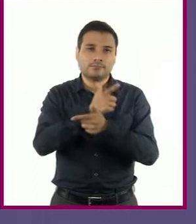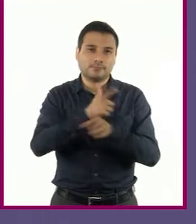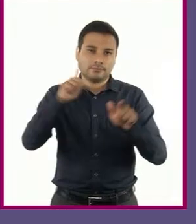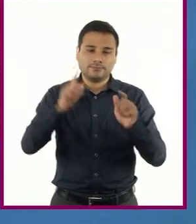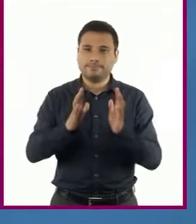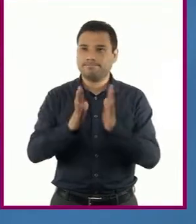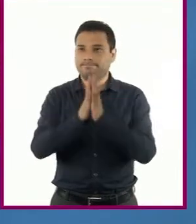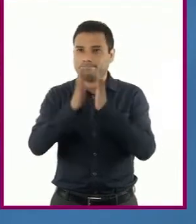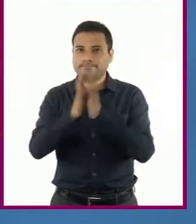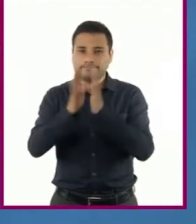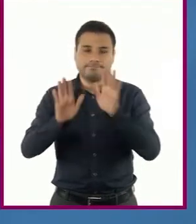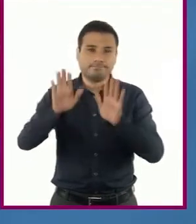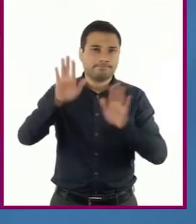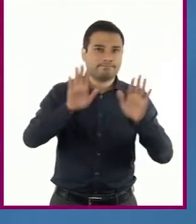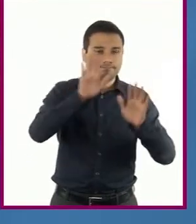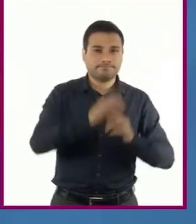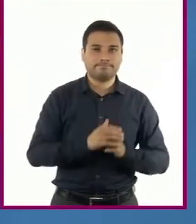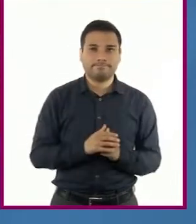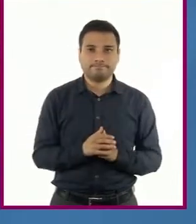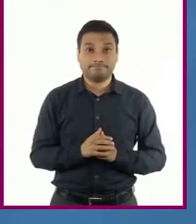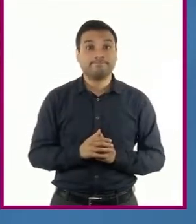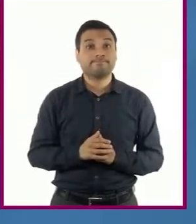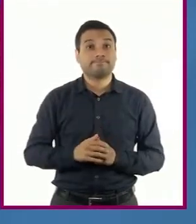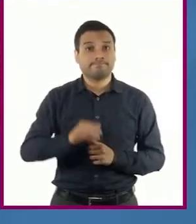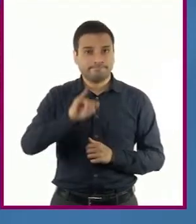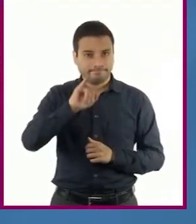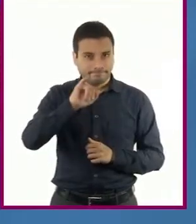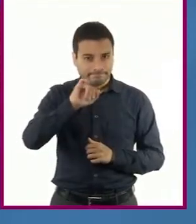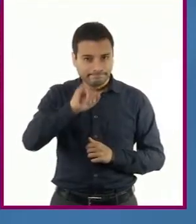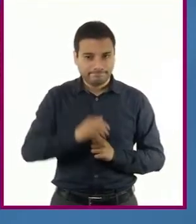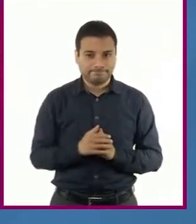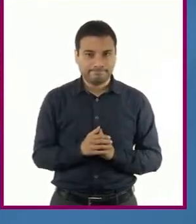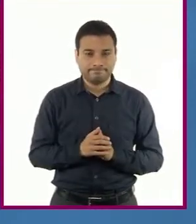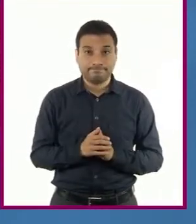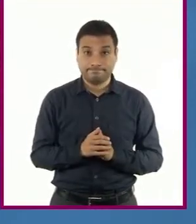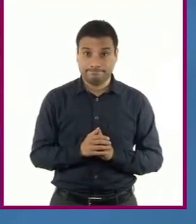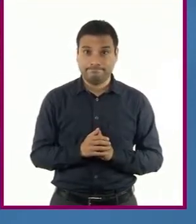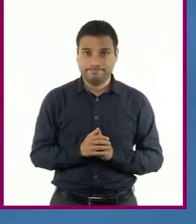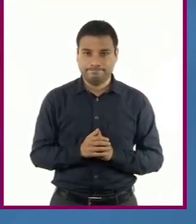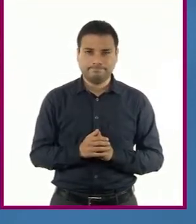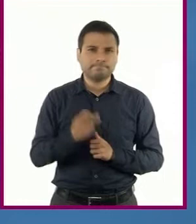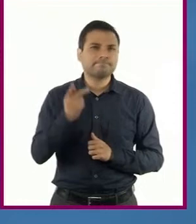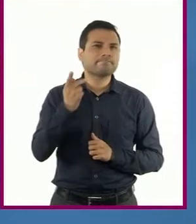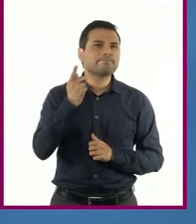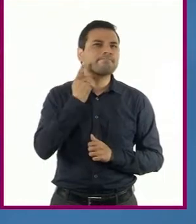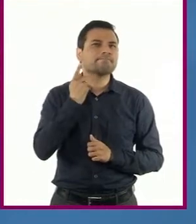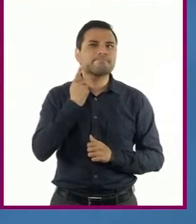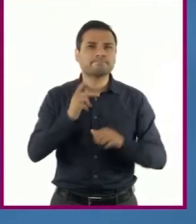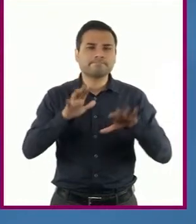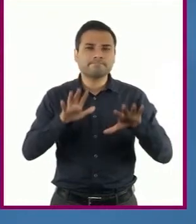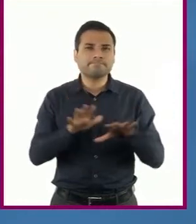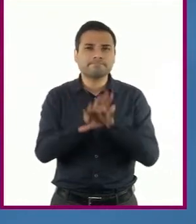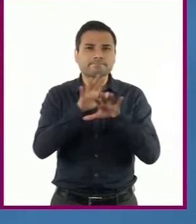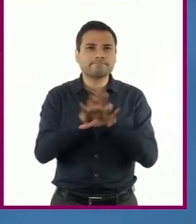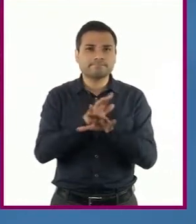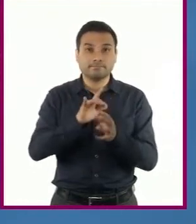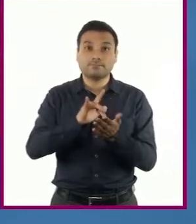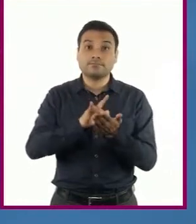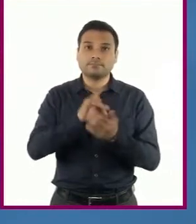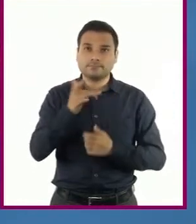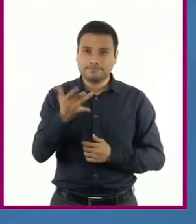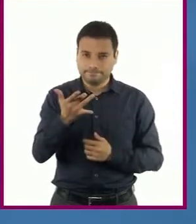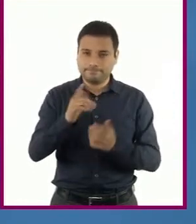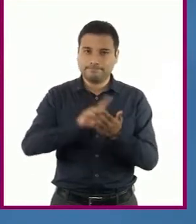democracia. Por supuesto, los movimientos claves del cambio político en México fueron las reformas electorales